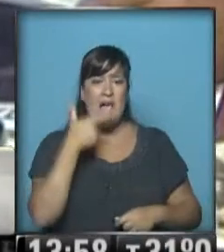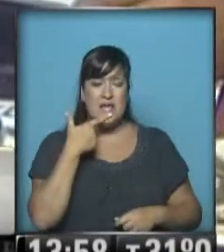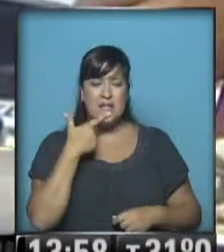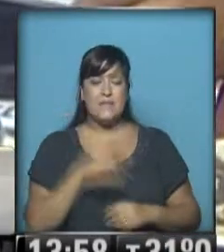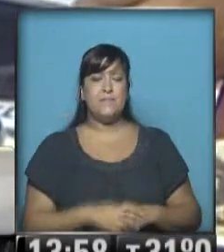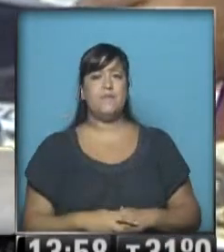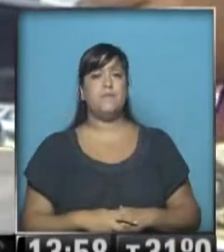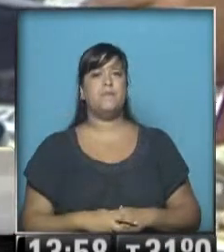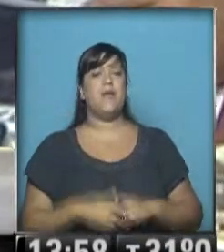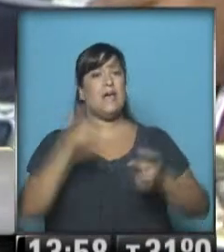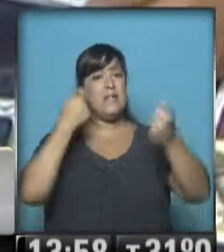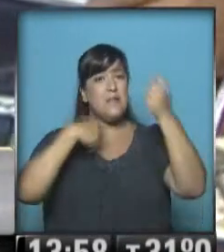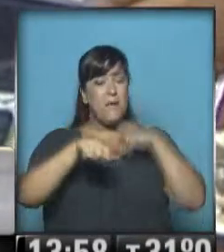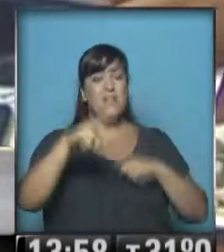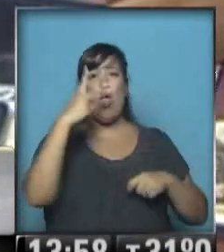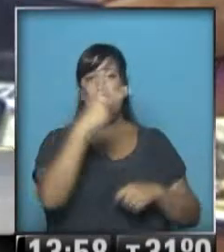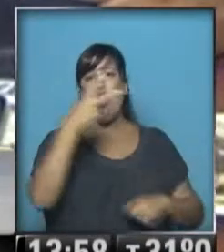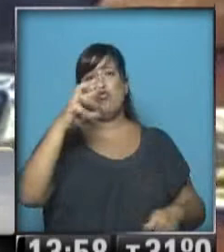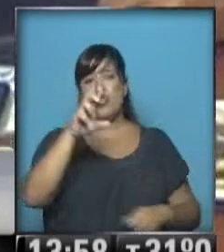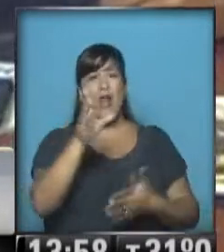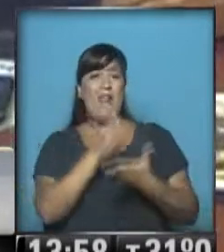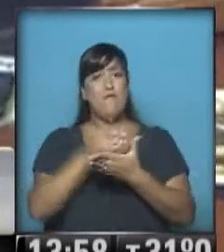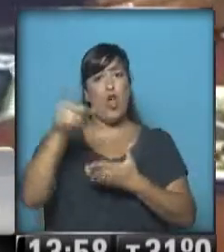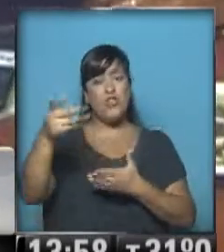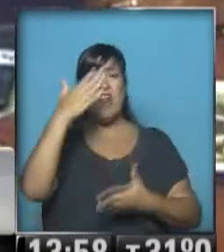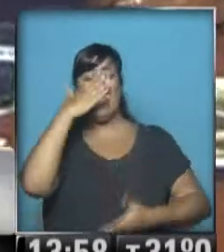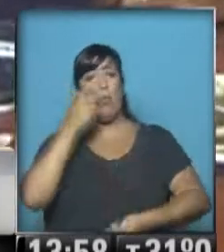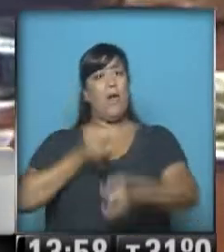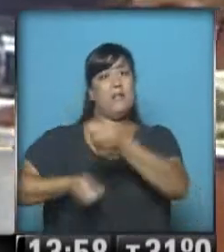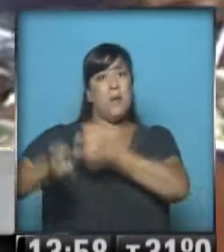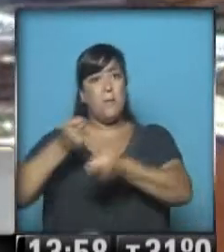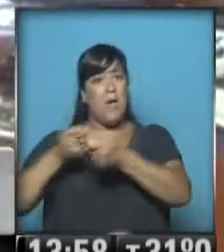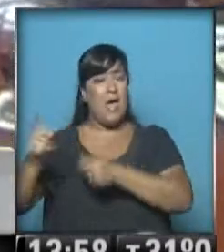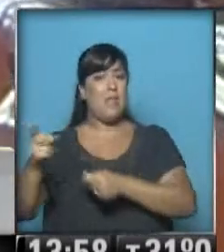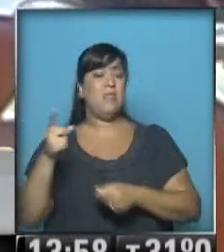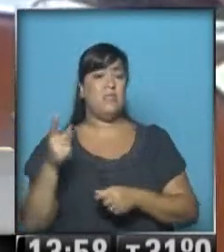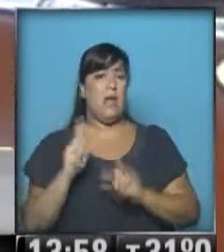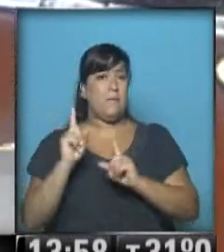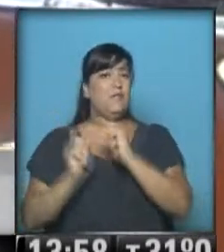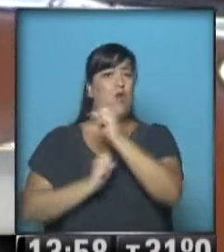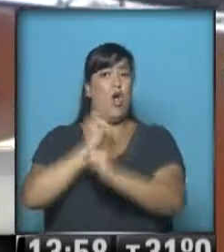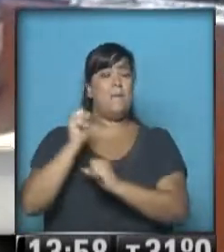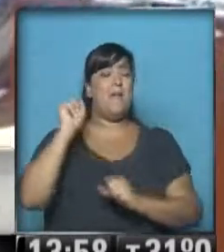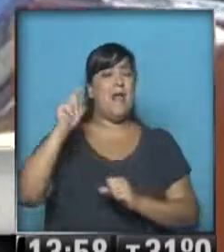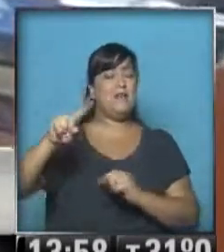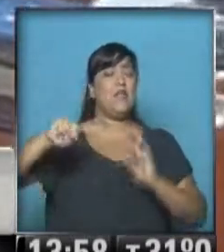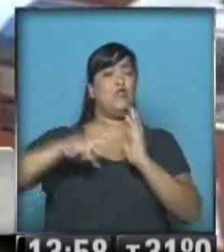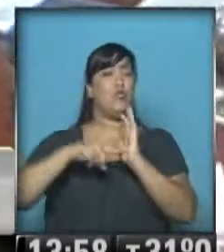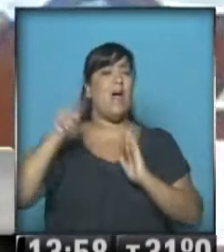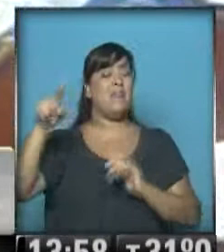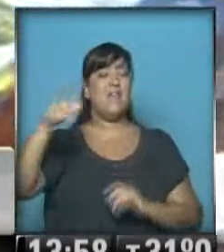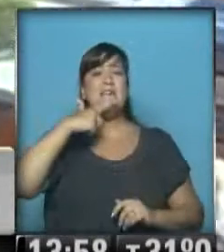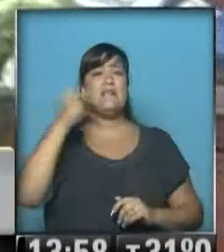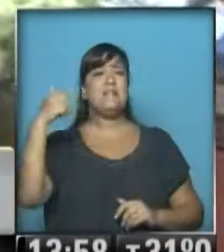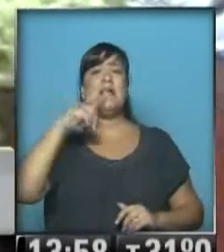que se vendía a $2 en la frontera y se comercializaba la misma empresa en la ciudad de Santiago, o una empresa